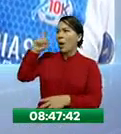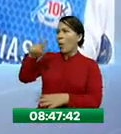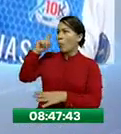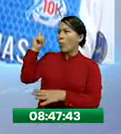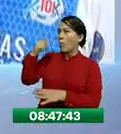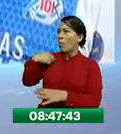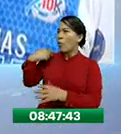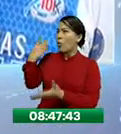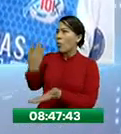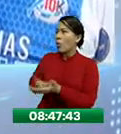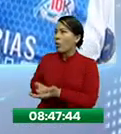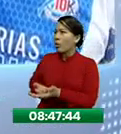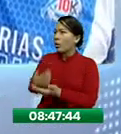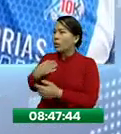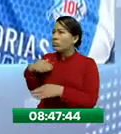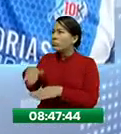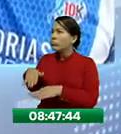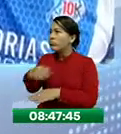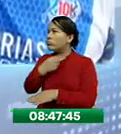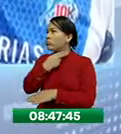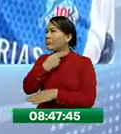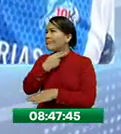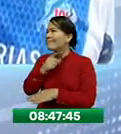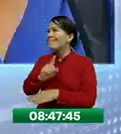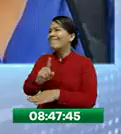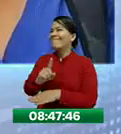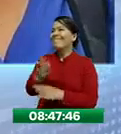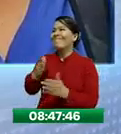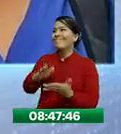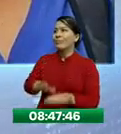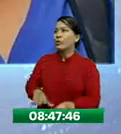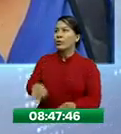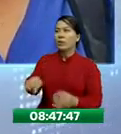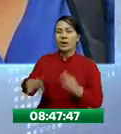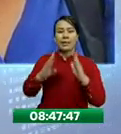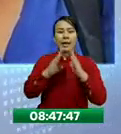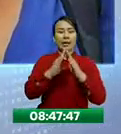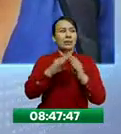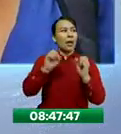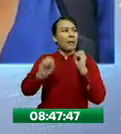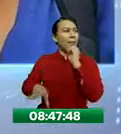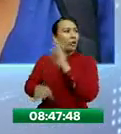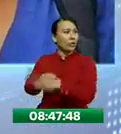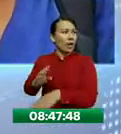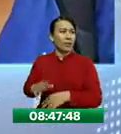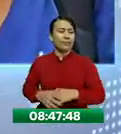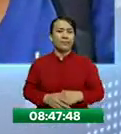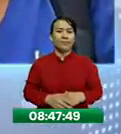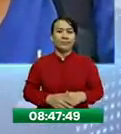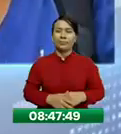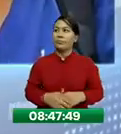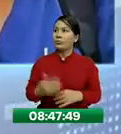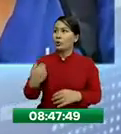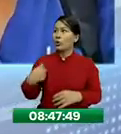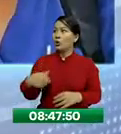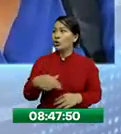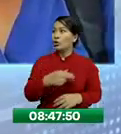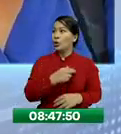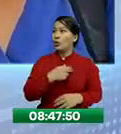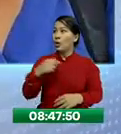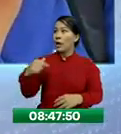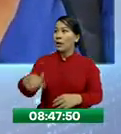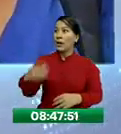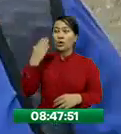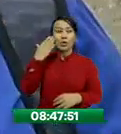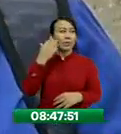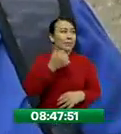ellos, enseguida avisaron a la gente que están por ahí. Como esta casa está abandonada ya hace muchos años, no sabemos si a la final era un hacherito